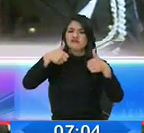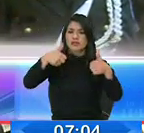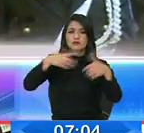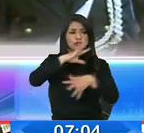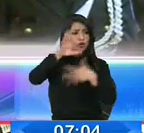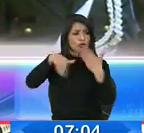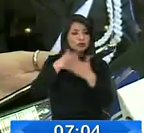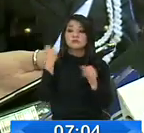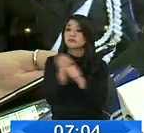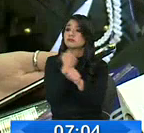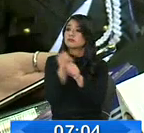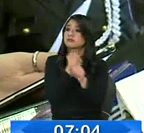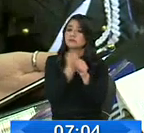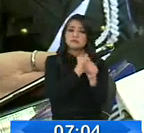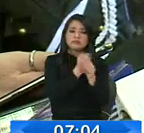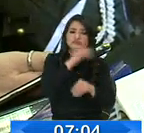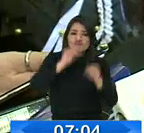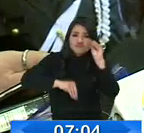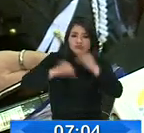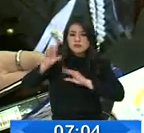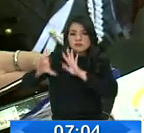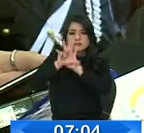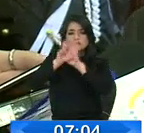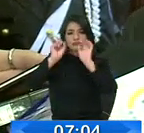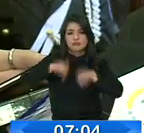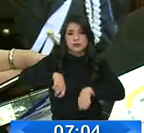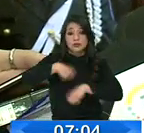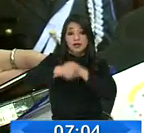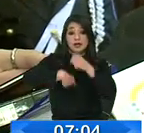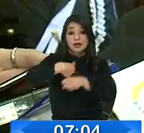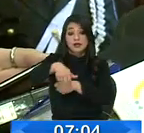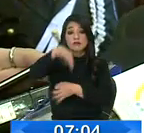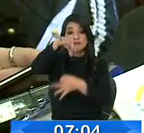predisposición de trabajar en legislación y que el año electoral no